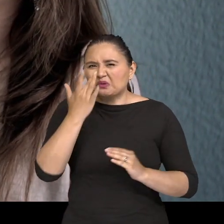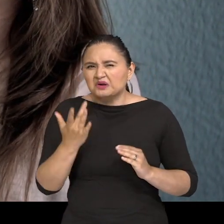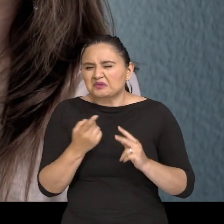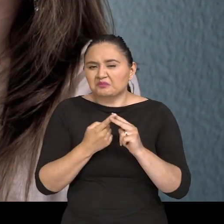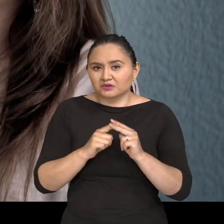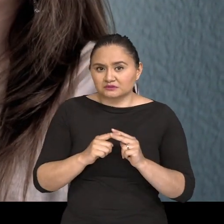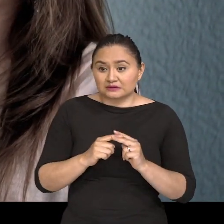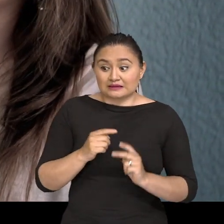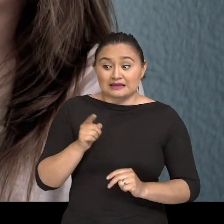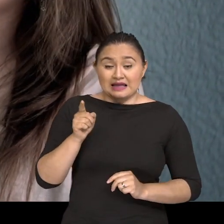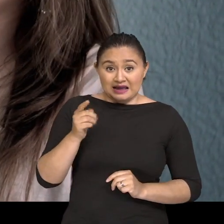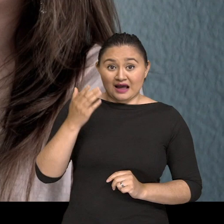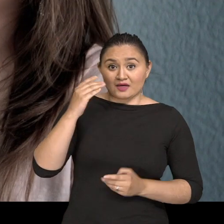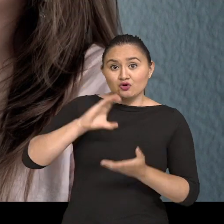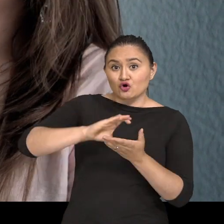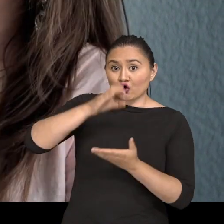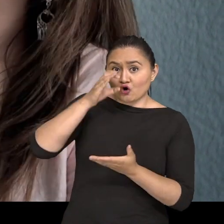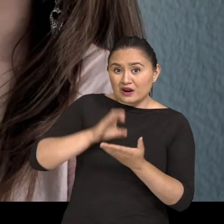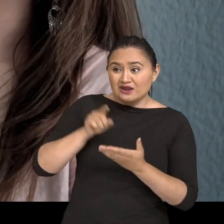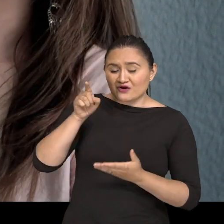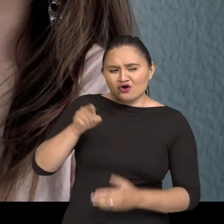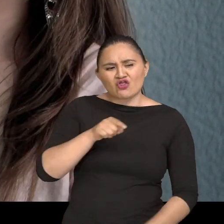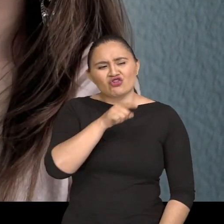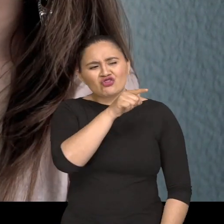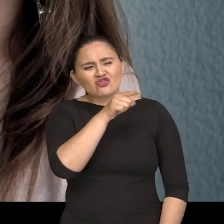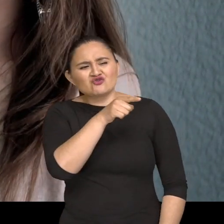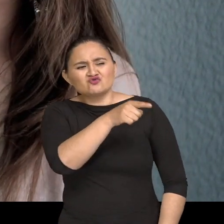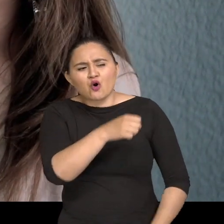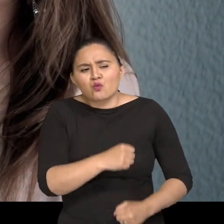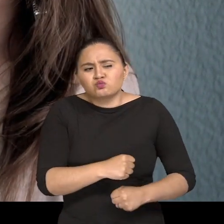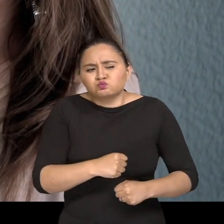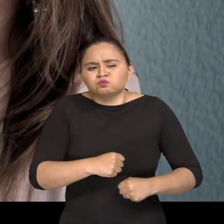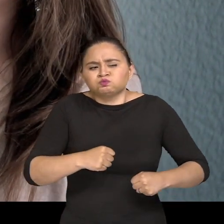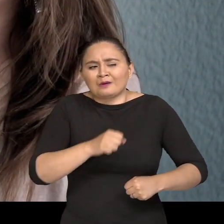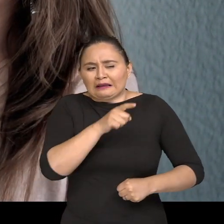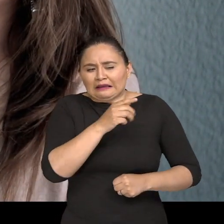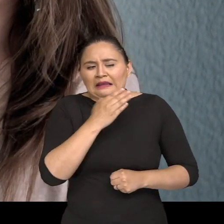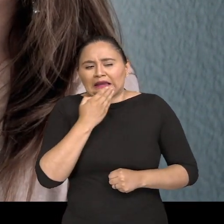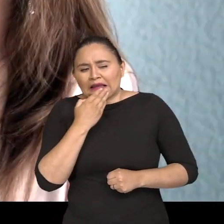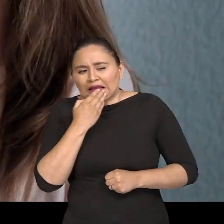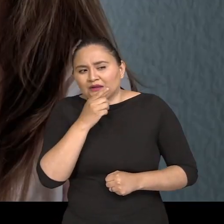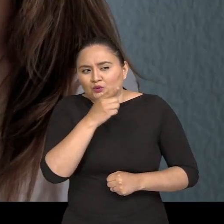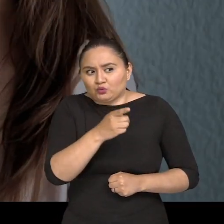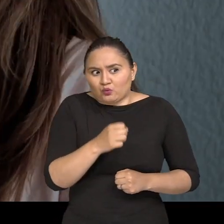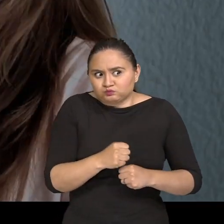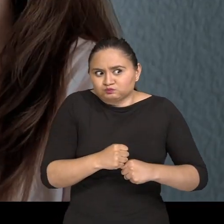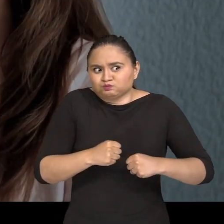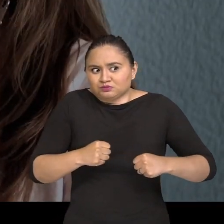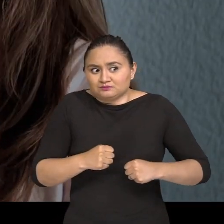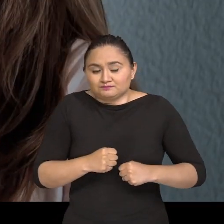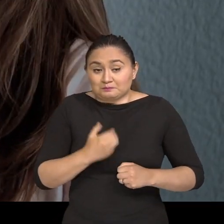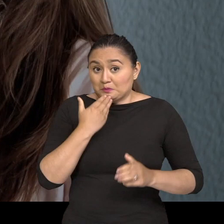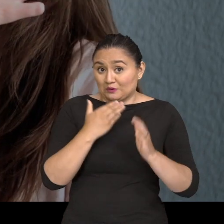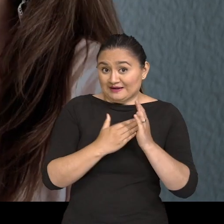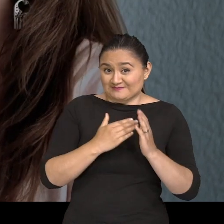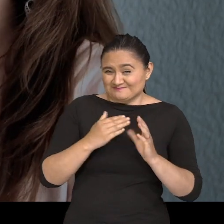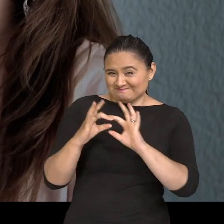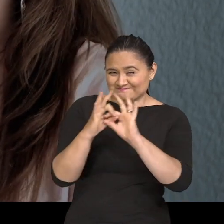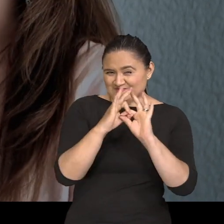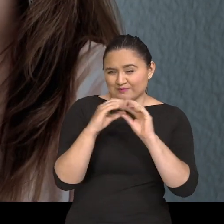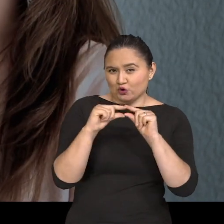me empezaron a decir mucho que estaba más gordita que soy de peso yo tenía un grupo de amigos